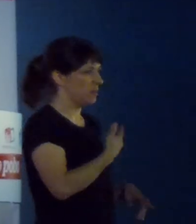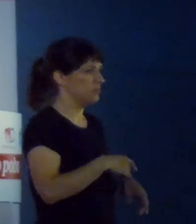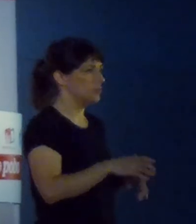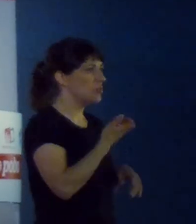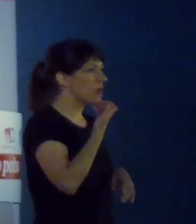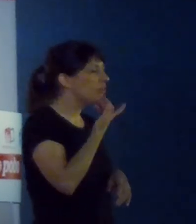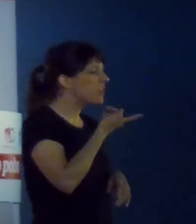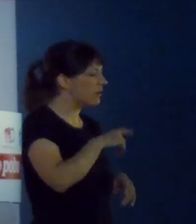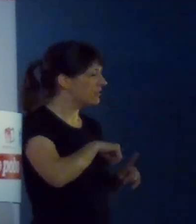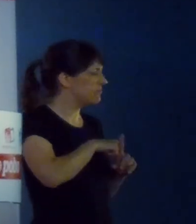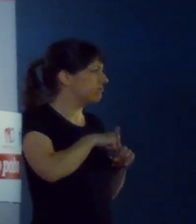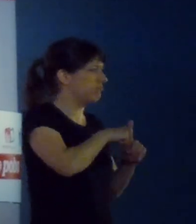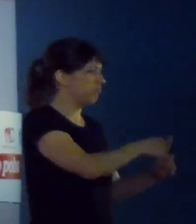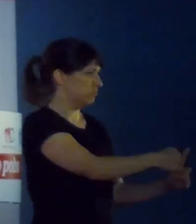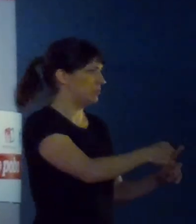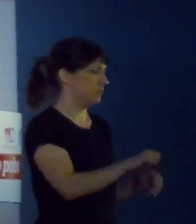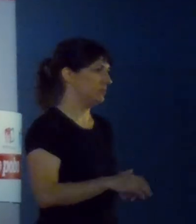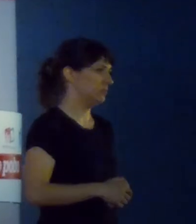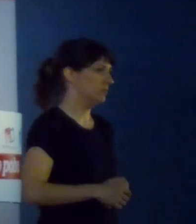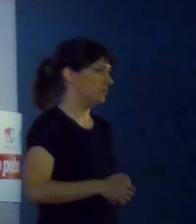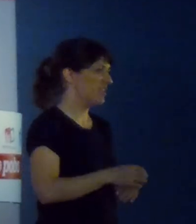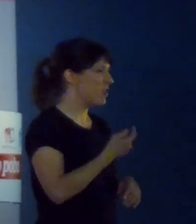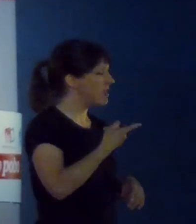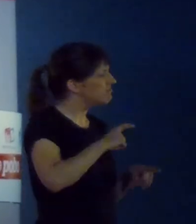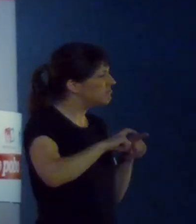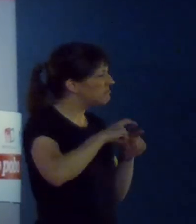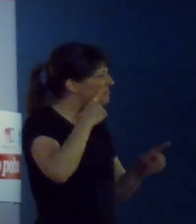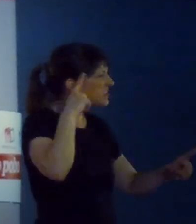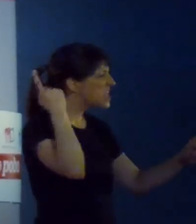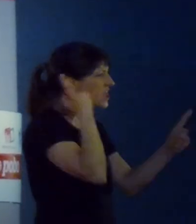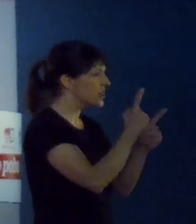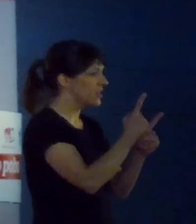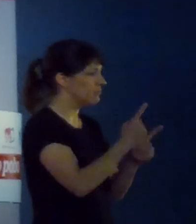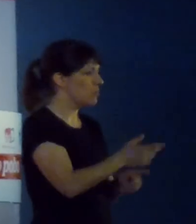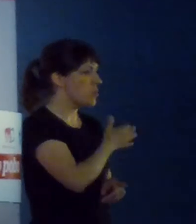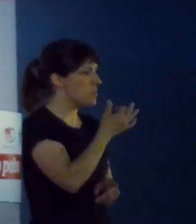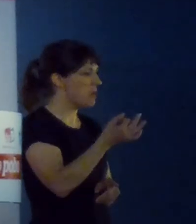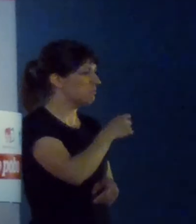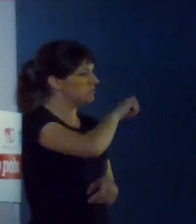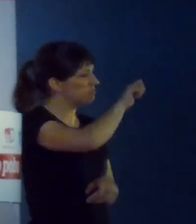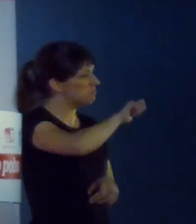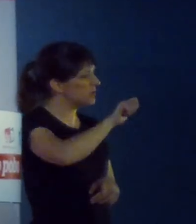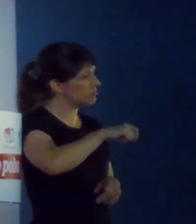sobreexplotación, o racismo, a xenofobia,